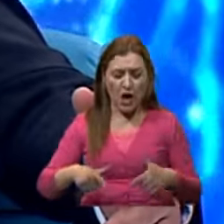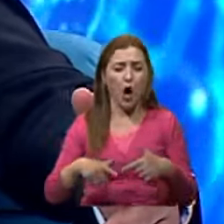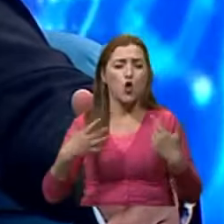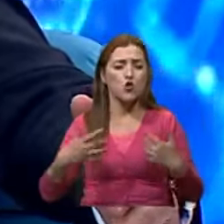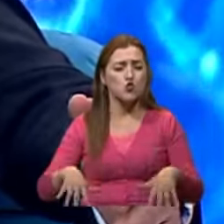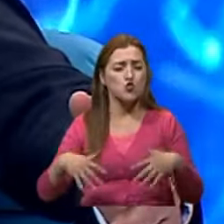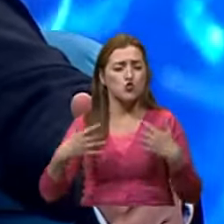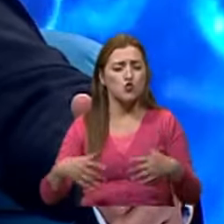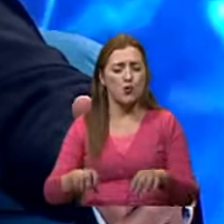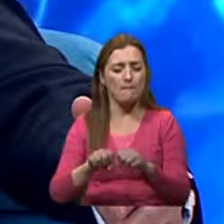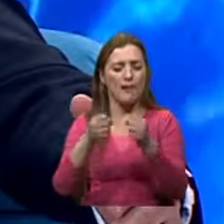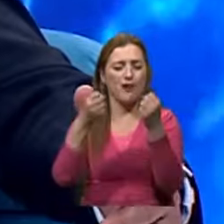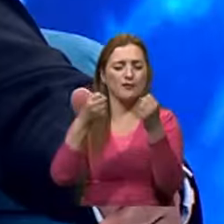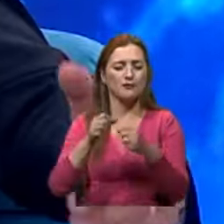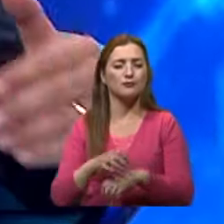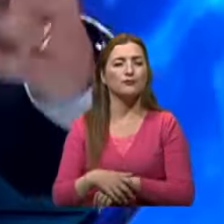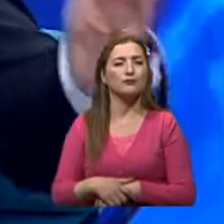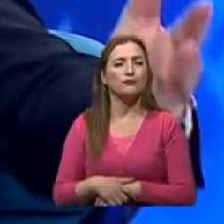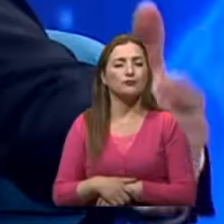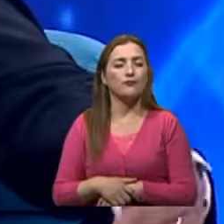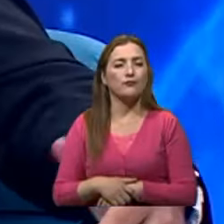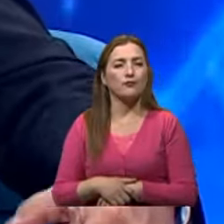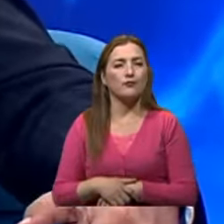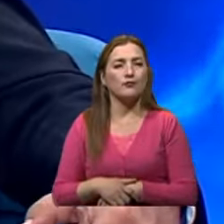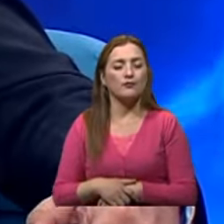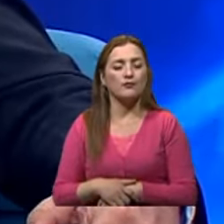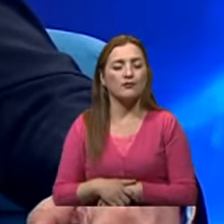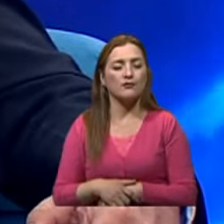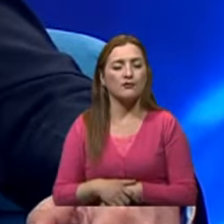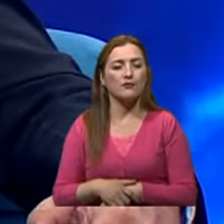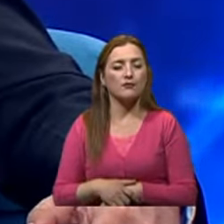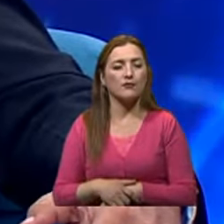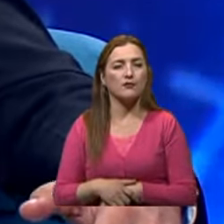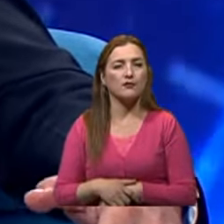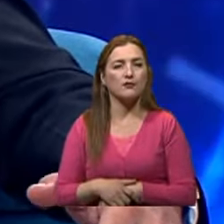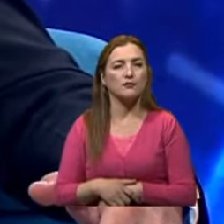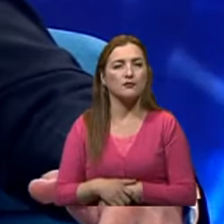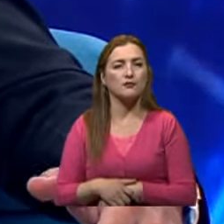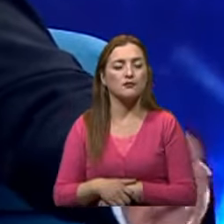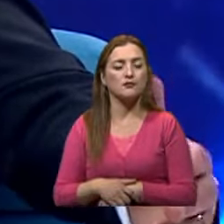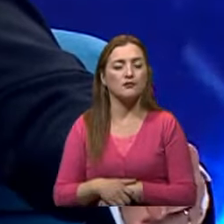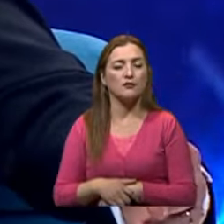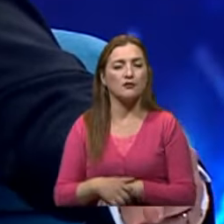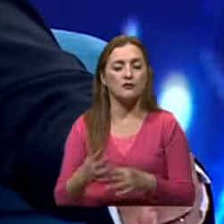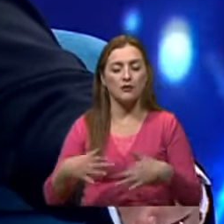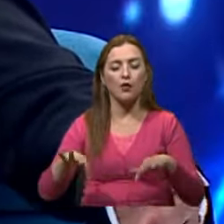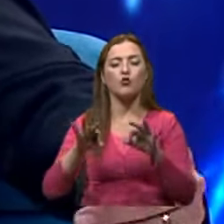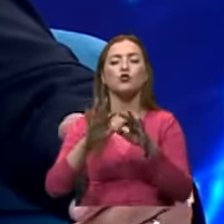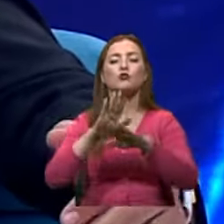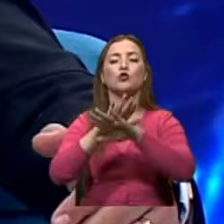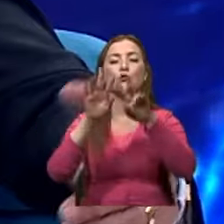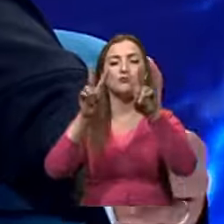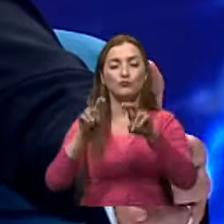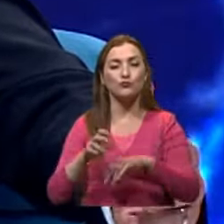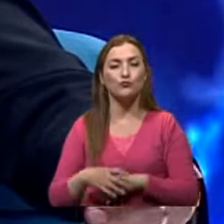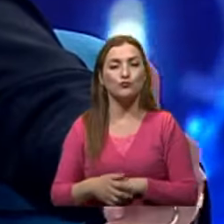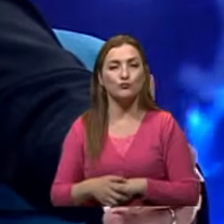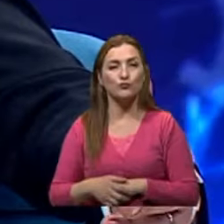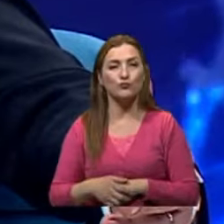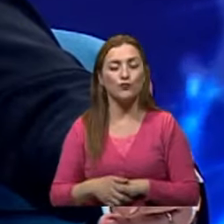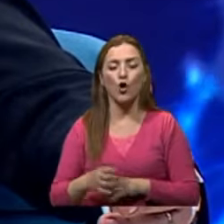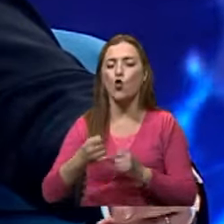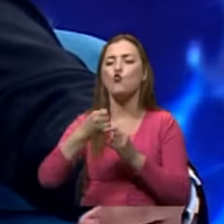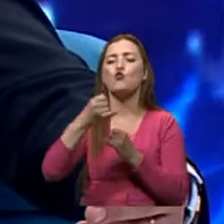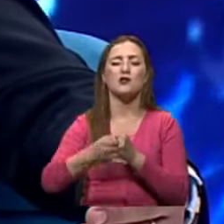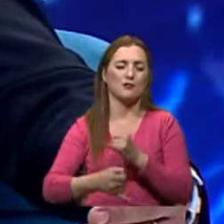del camino y se cayó o se mareó y pudo haberse fracturado. Es importantísimo que hablemos de esto. Ahora, como para ir cerrando